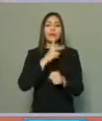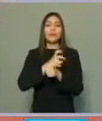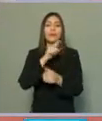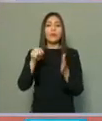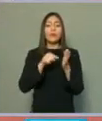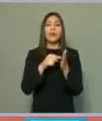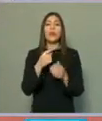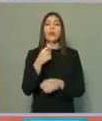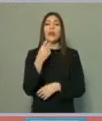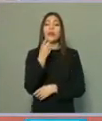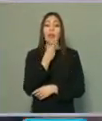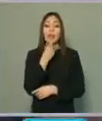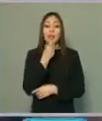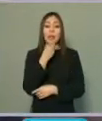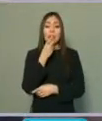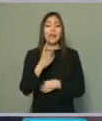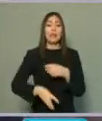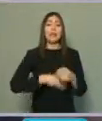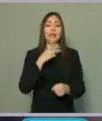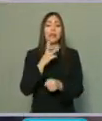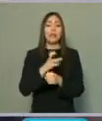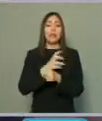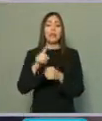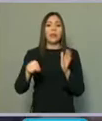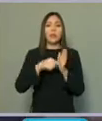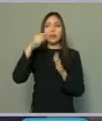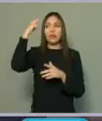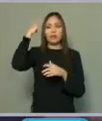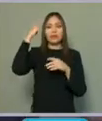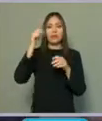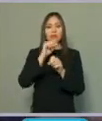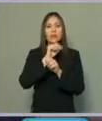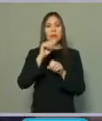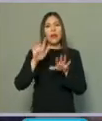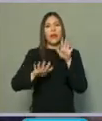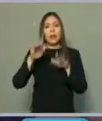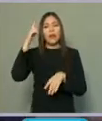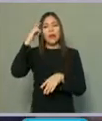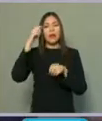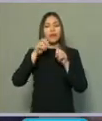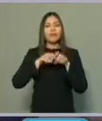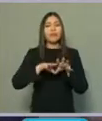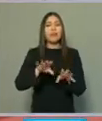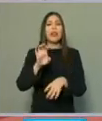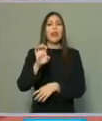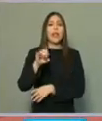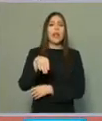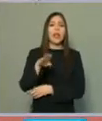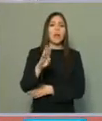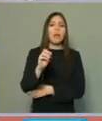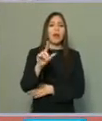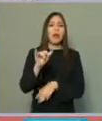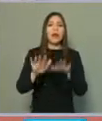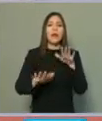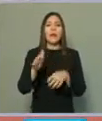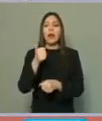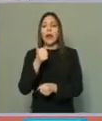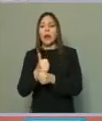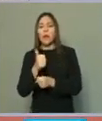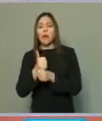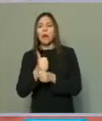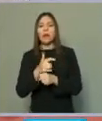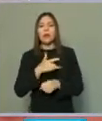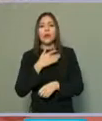enfermedad cerebrovascular, o sea la embolia, que de pronto se puso mal el papá, el abuelito y se le